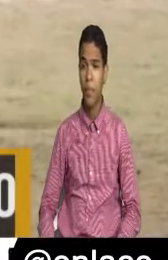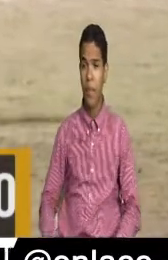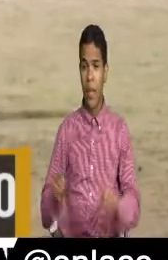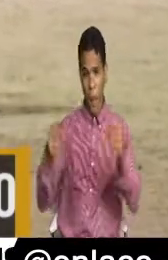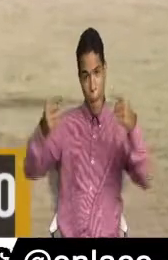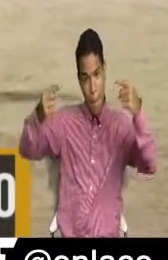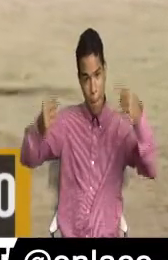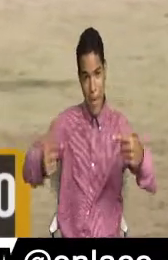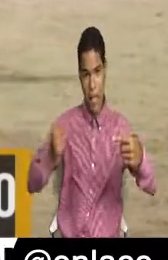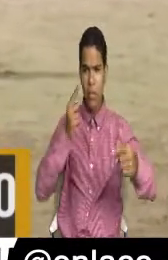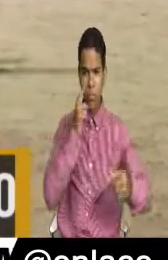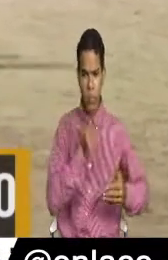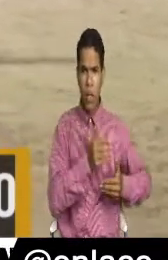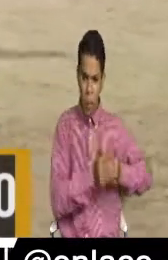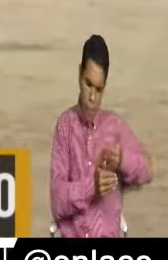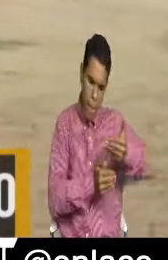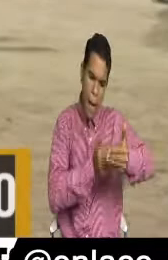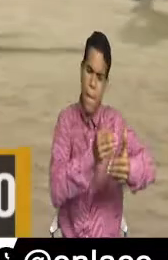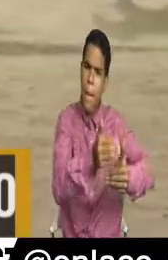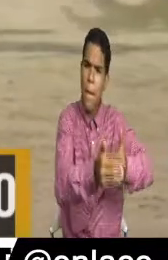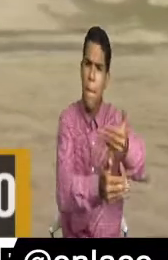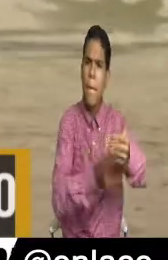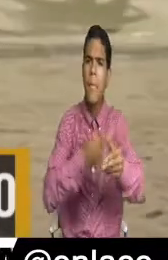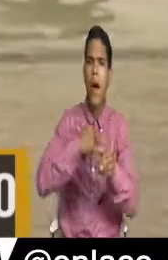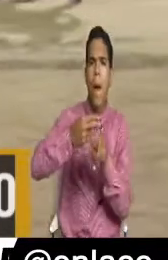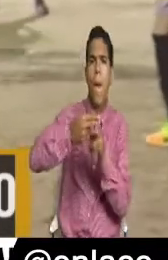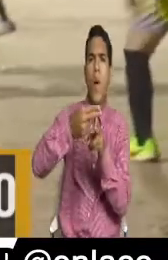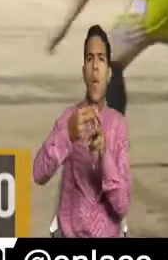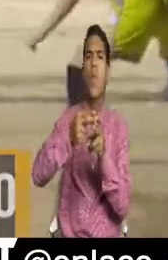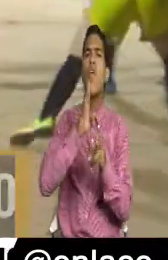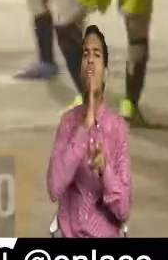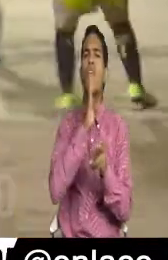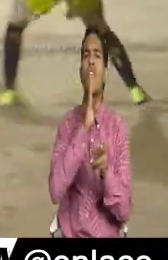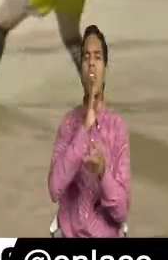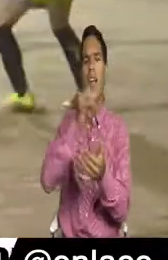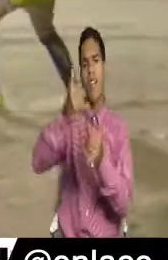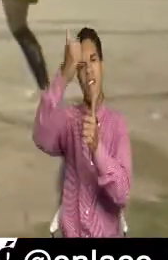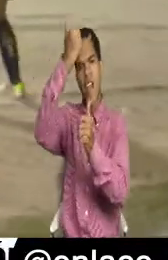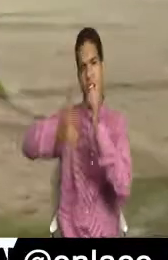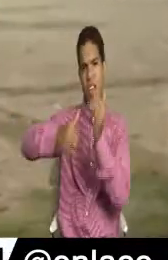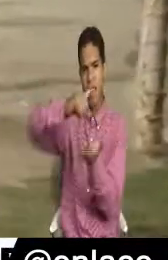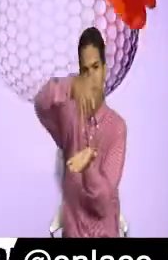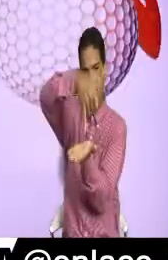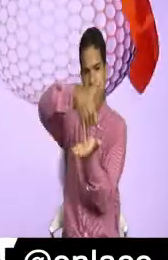manera satisfactoria y muy pronto se conocerán las finalistas de este torneo deportivo.